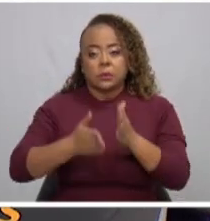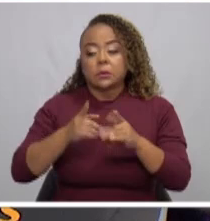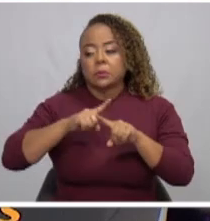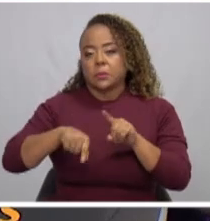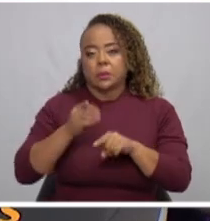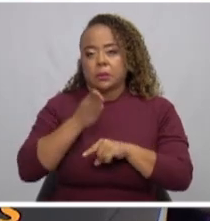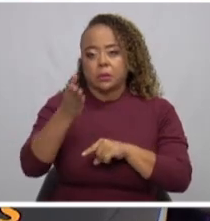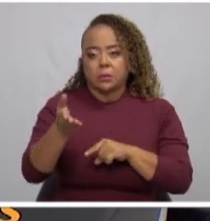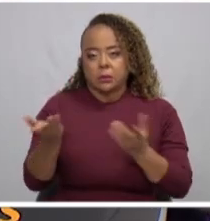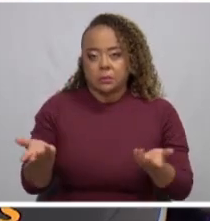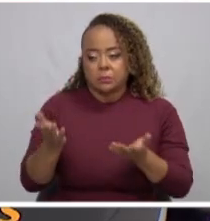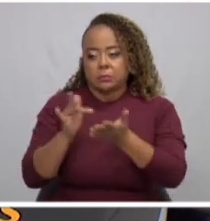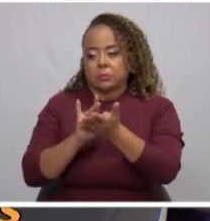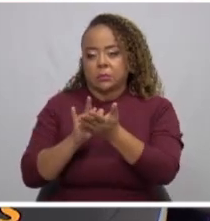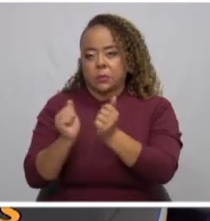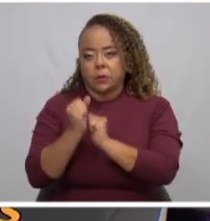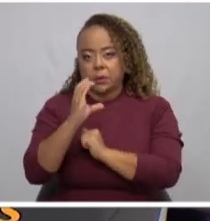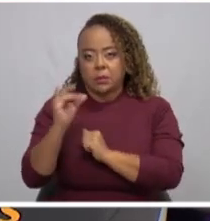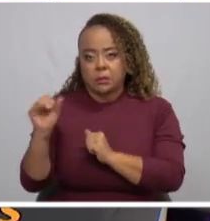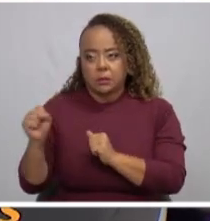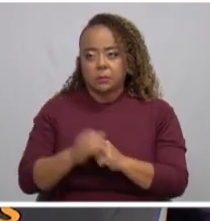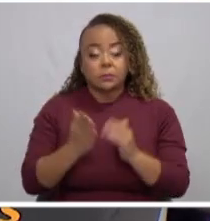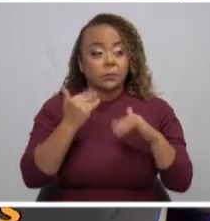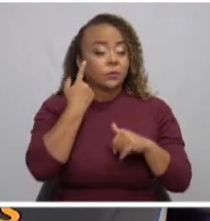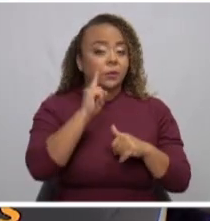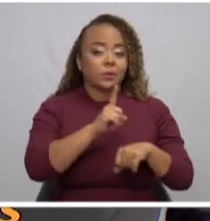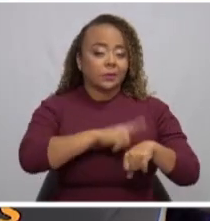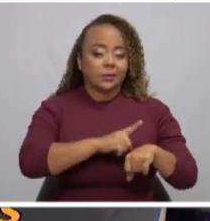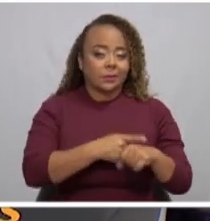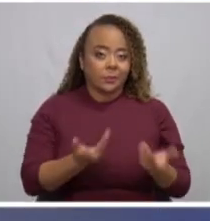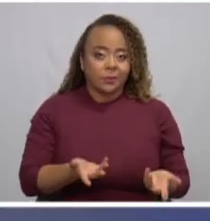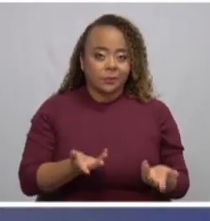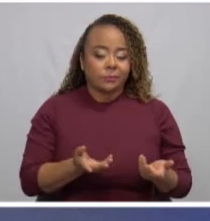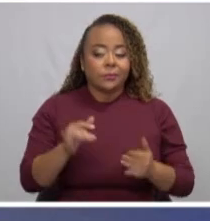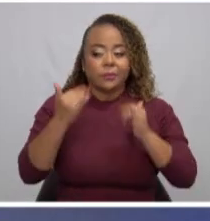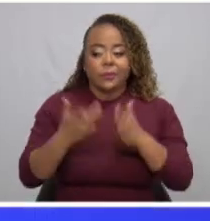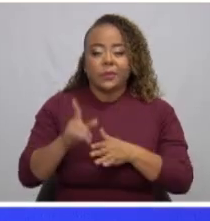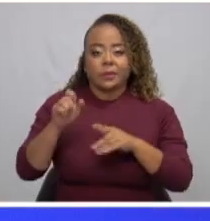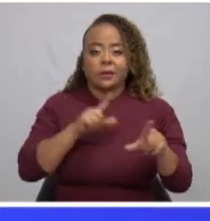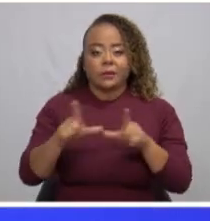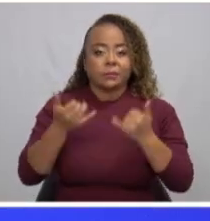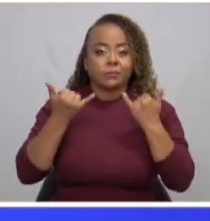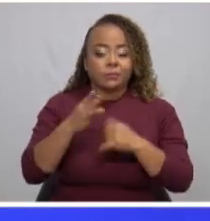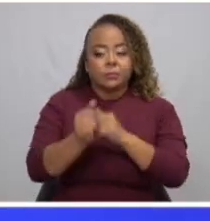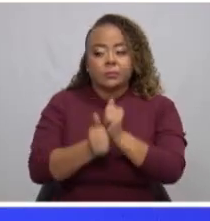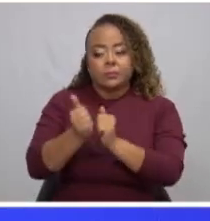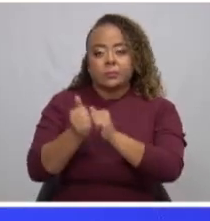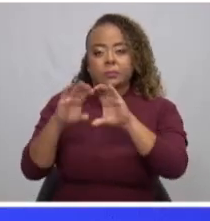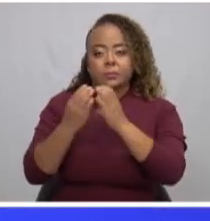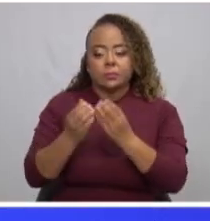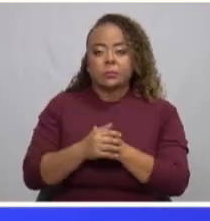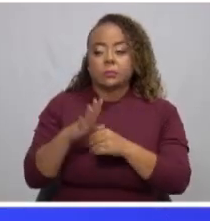siquiera medio tratarse una lesión con la caja verdad porque no hay tiempo el jugador necesita estar listo de una vez y la mayoría de Clubes